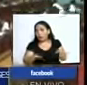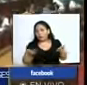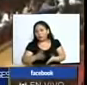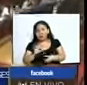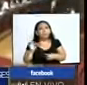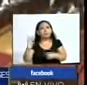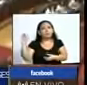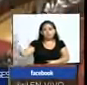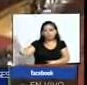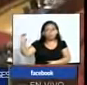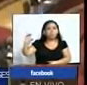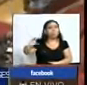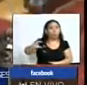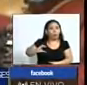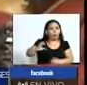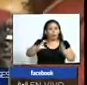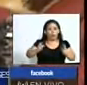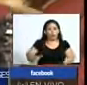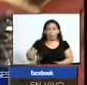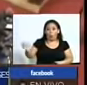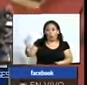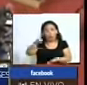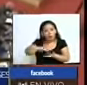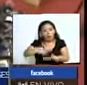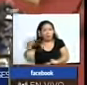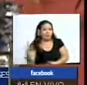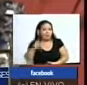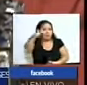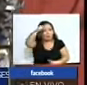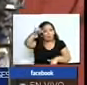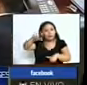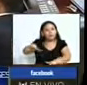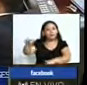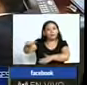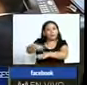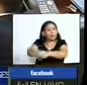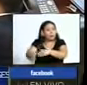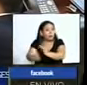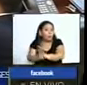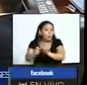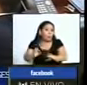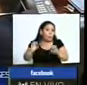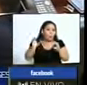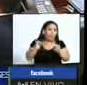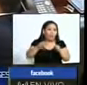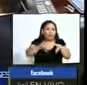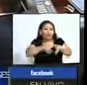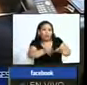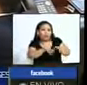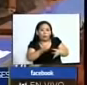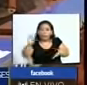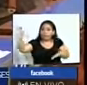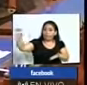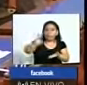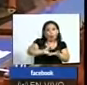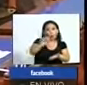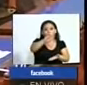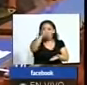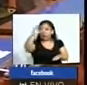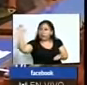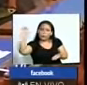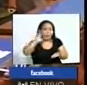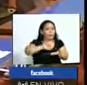directa, sin la necesidad de una ratificación en la Asamblea Legislativa, caso contrario a la modalidad de préstamos internacionales a